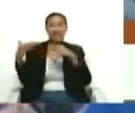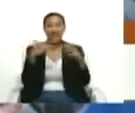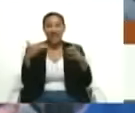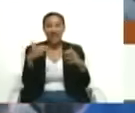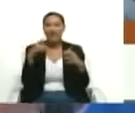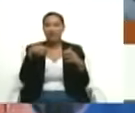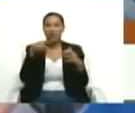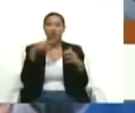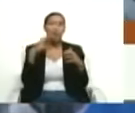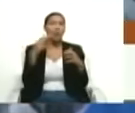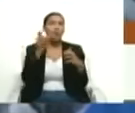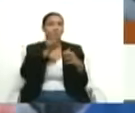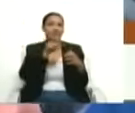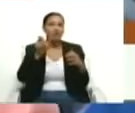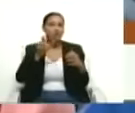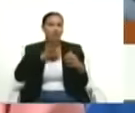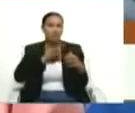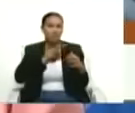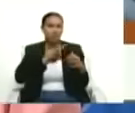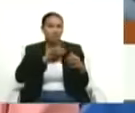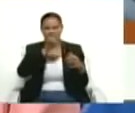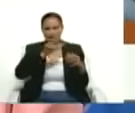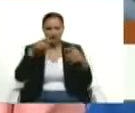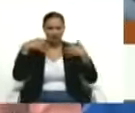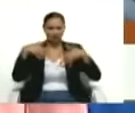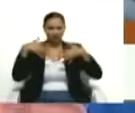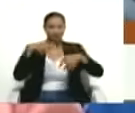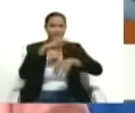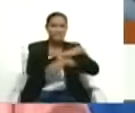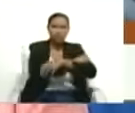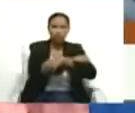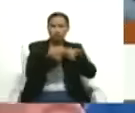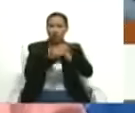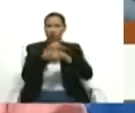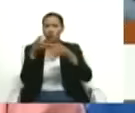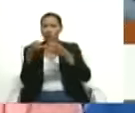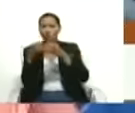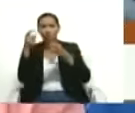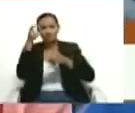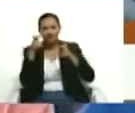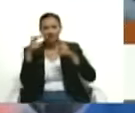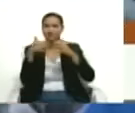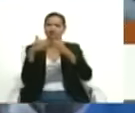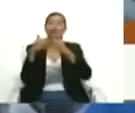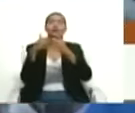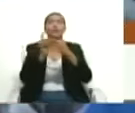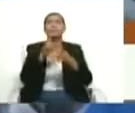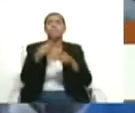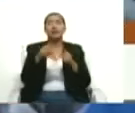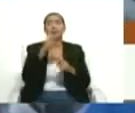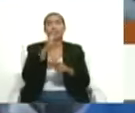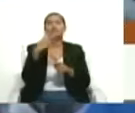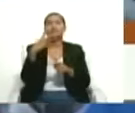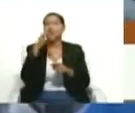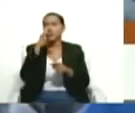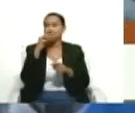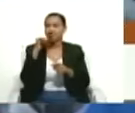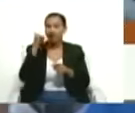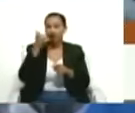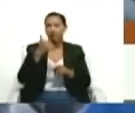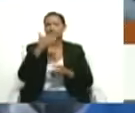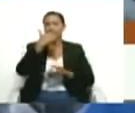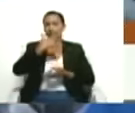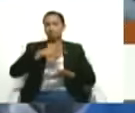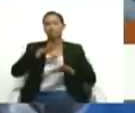violencia en Venezuela, y que hoy, 25 años más tarde, estemos acá en paz y en tranquilidad, es un logro